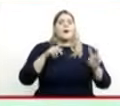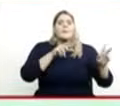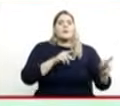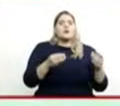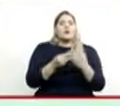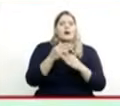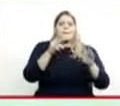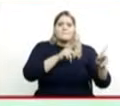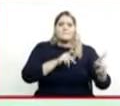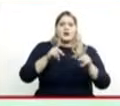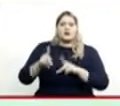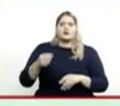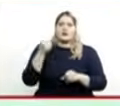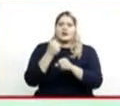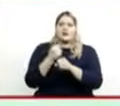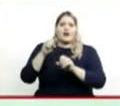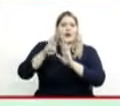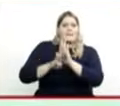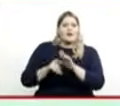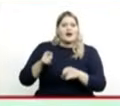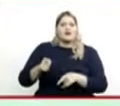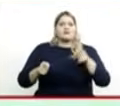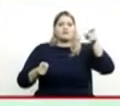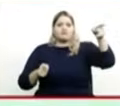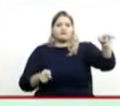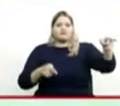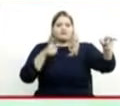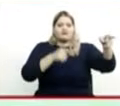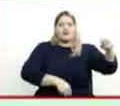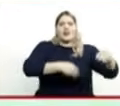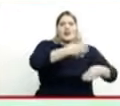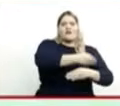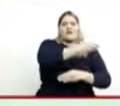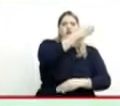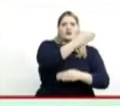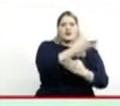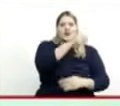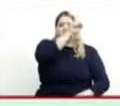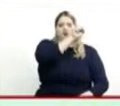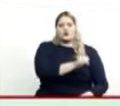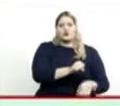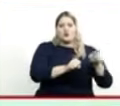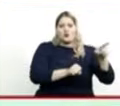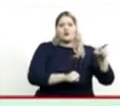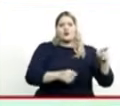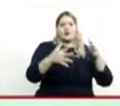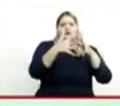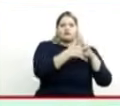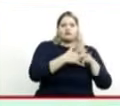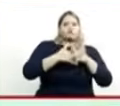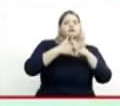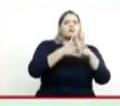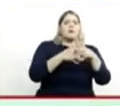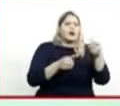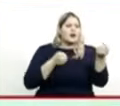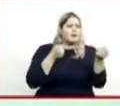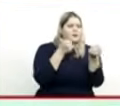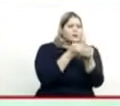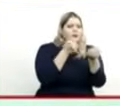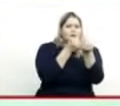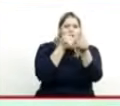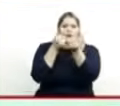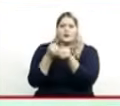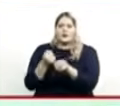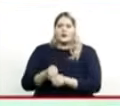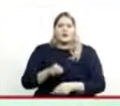personal consular en la frontera sur de Estados Unidos para acompañar y apoyar a los compatriotas